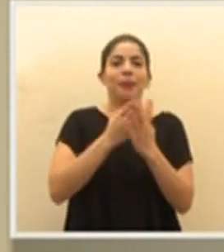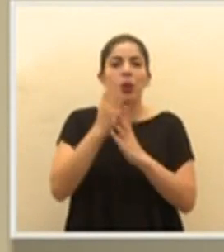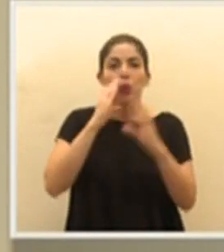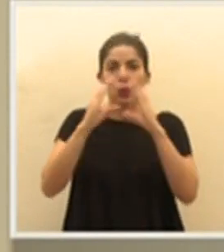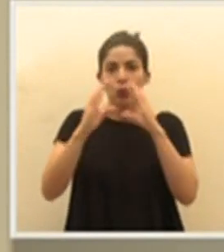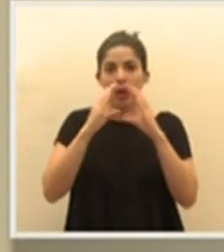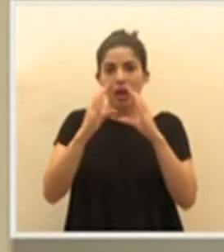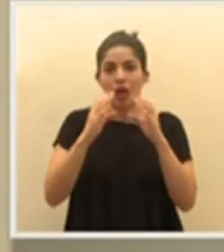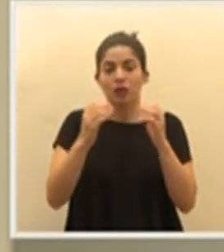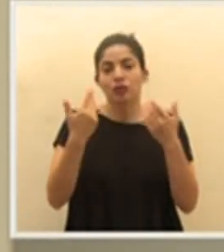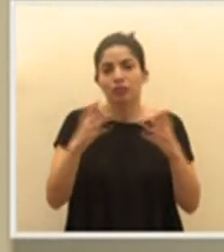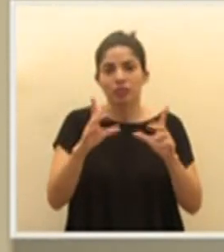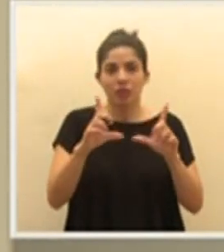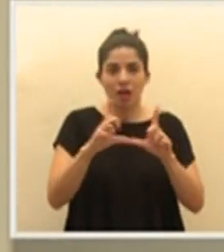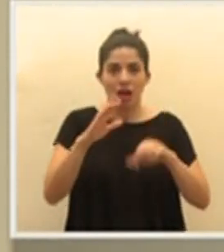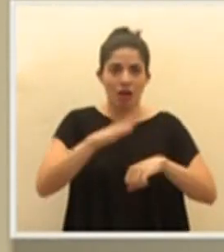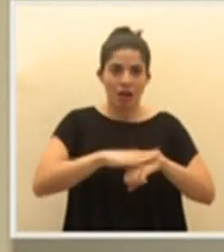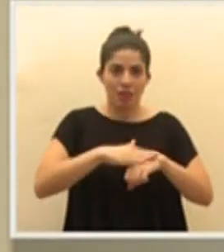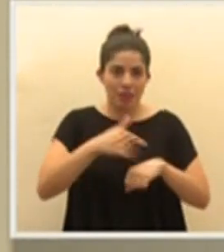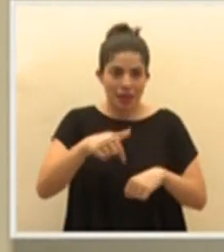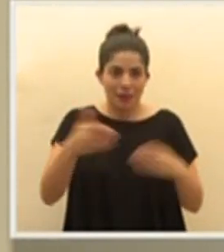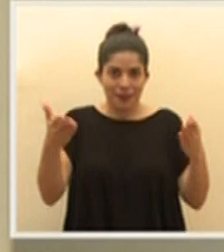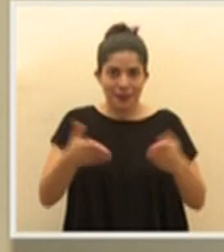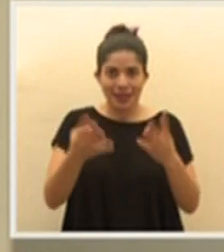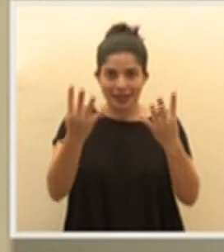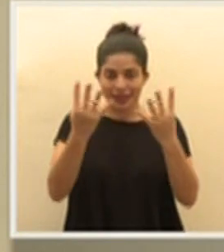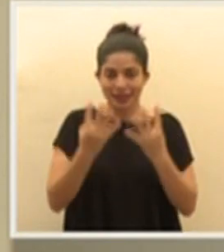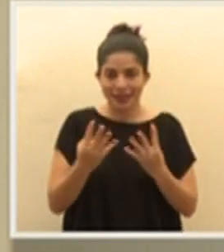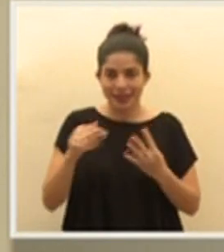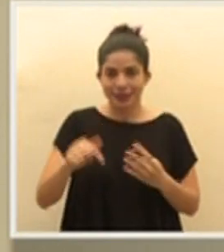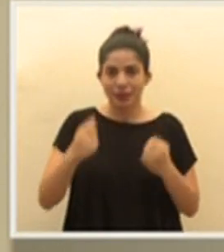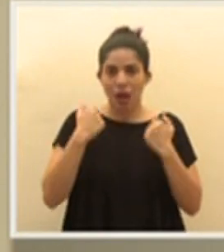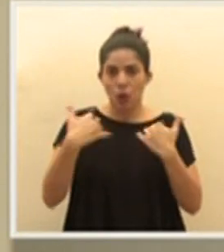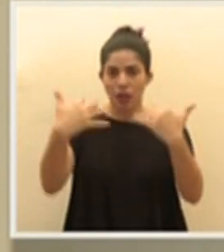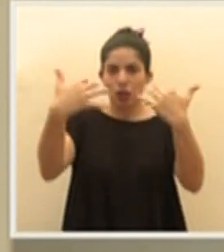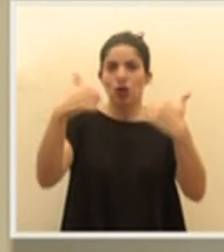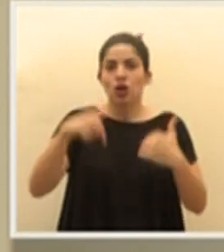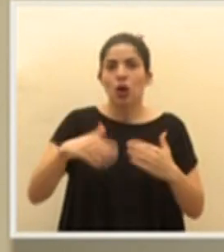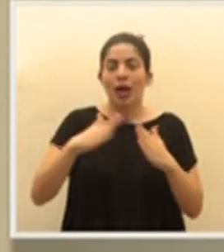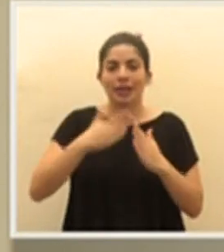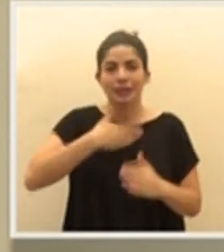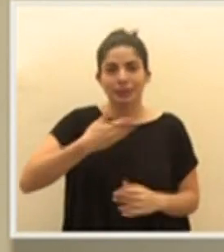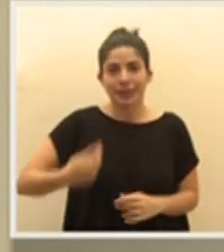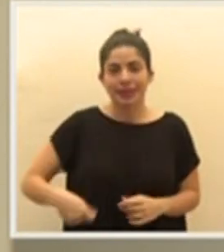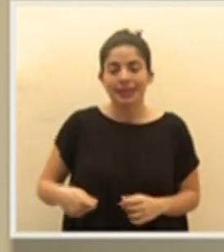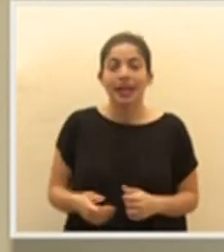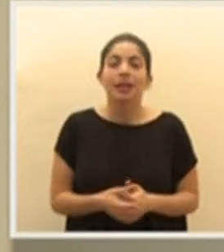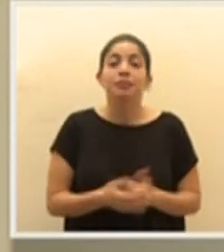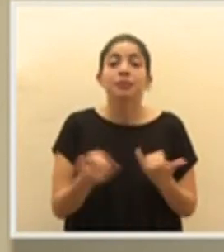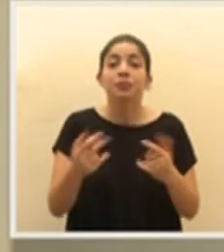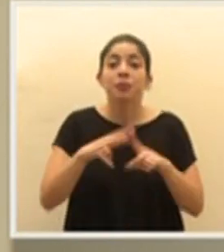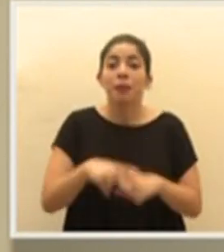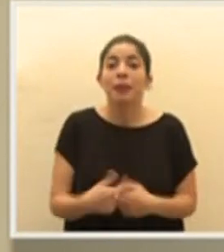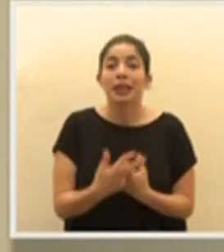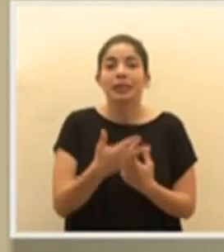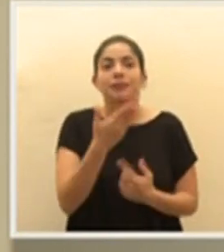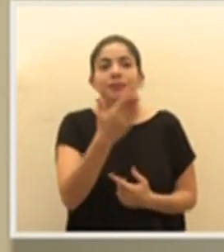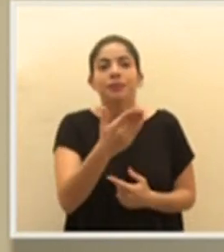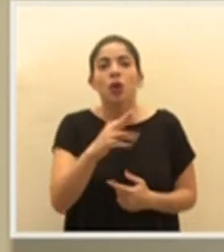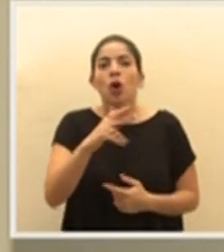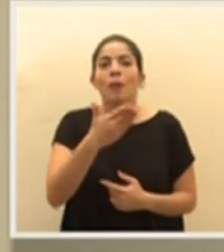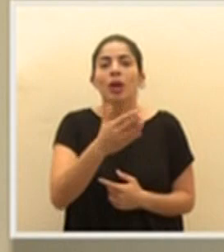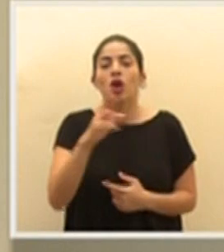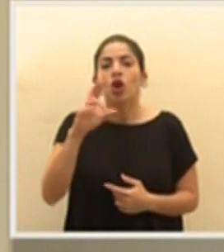comunicación acreditados que están aquí de manera presencial en el auditorio de la Casa Presidencial. Iniciamos con el